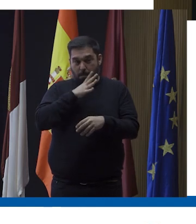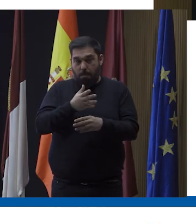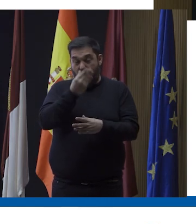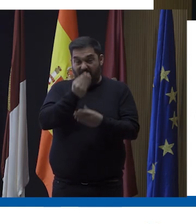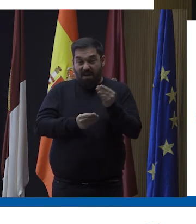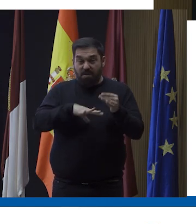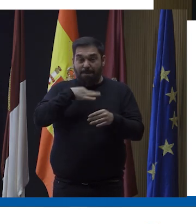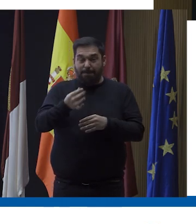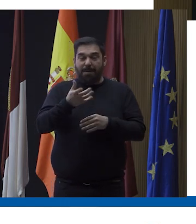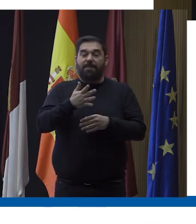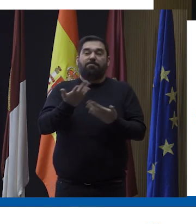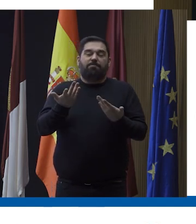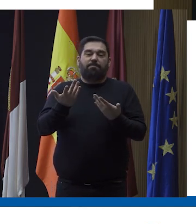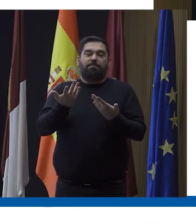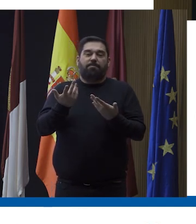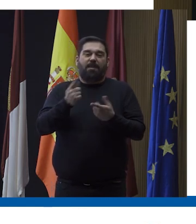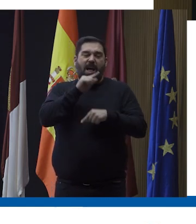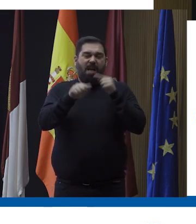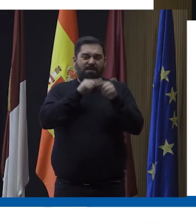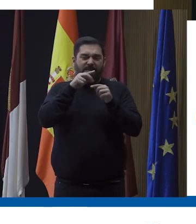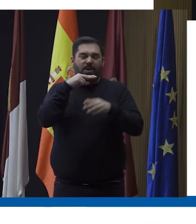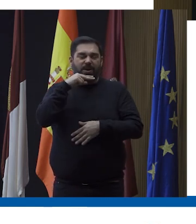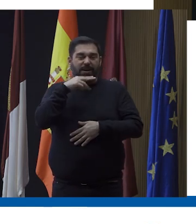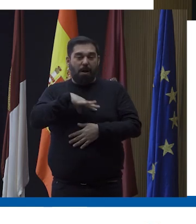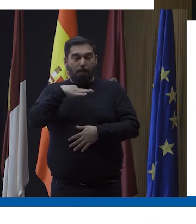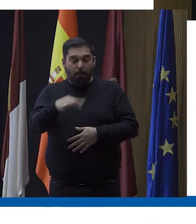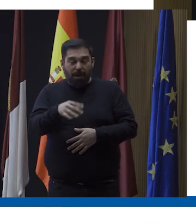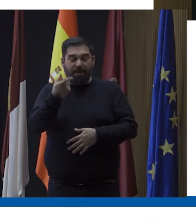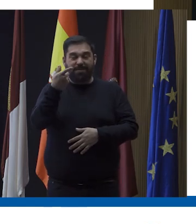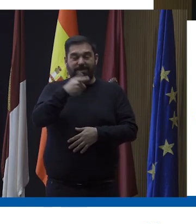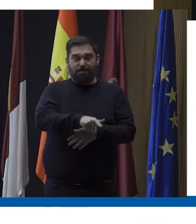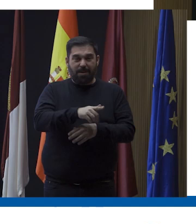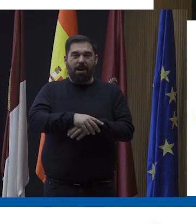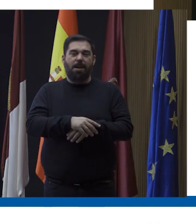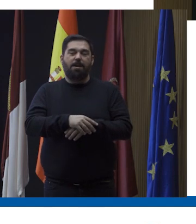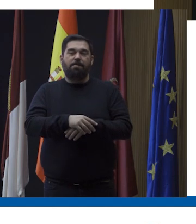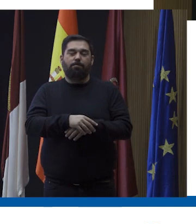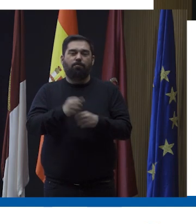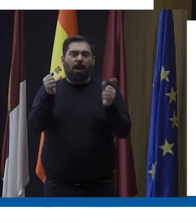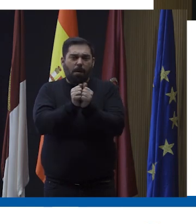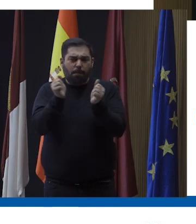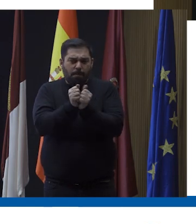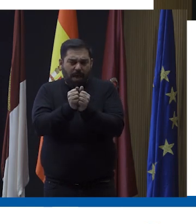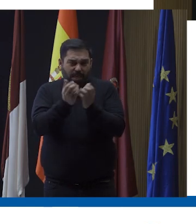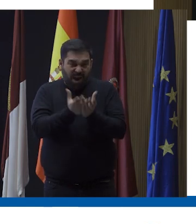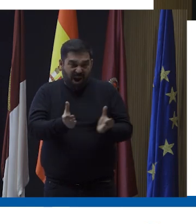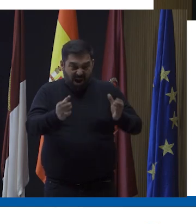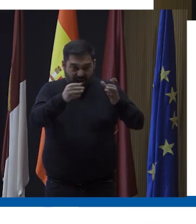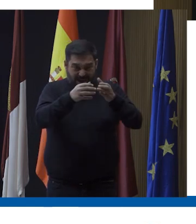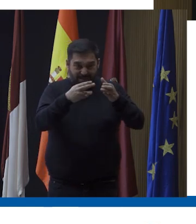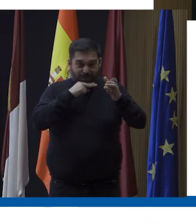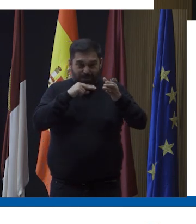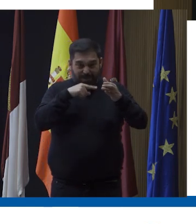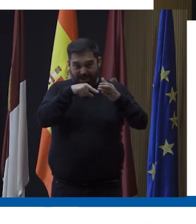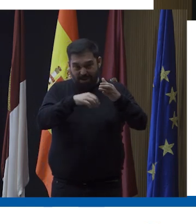tener una infección de orina, que es lo más frecuente. Podemos tener también una piedra en la vejiga, o podemos tener un